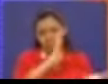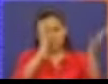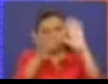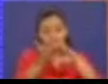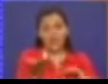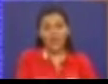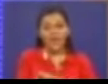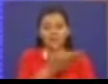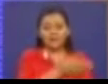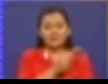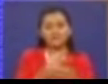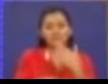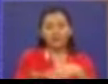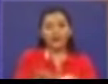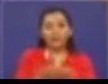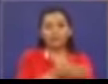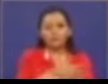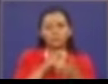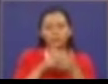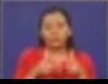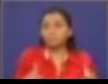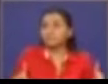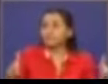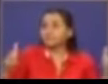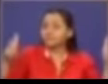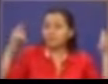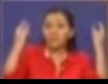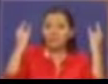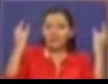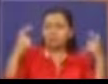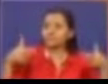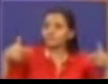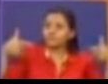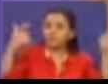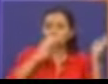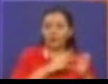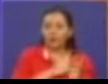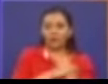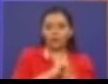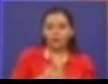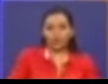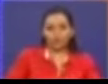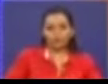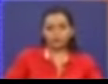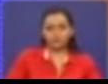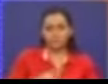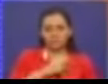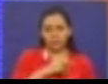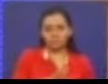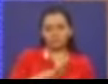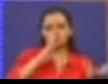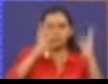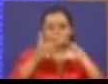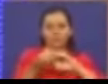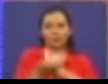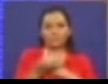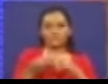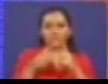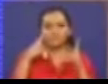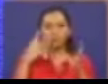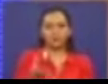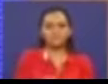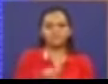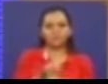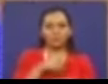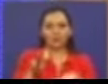fue la opulenta mansión de unos banqueros corruptos en un servicio de inteligencia para la seguridad nacional, al